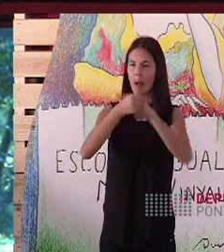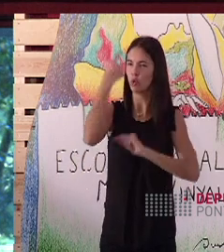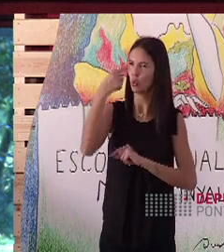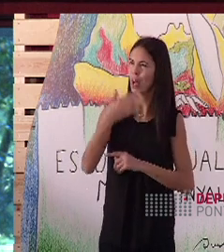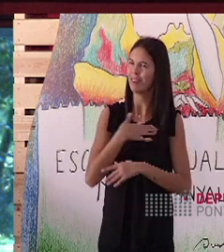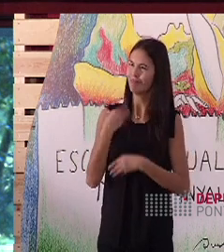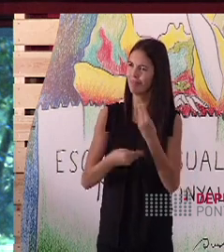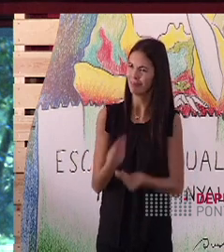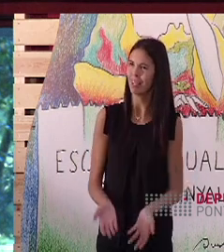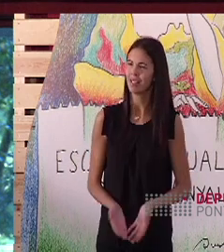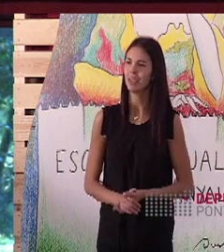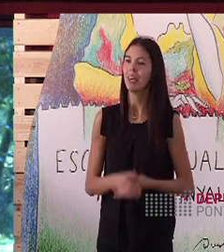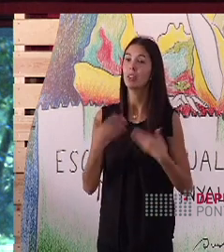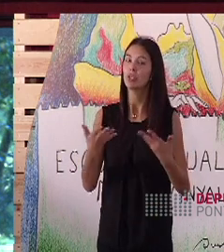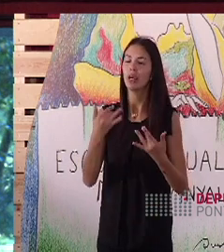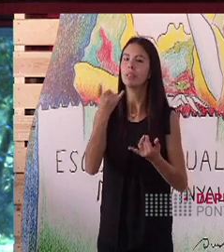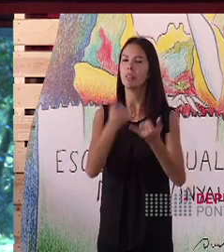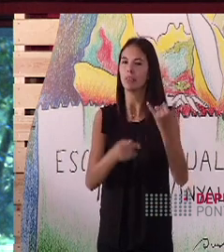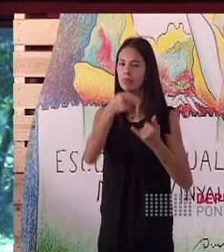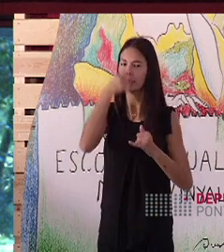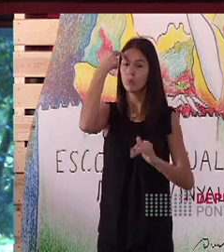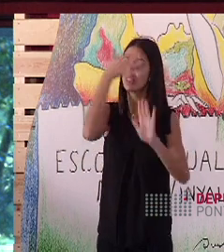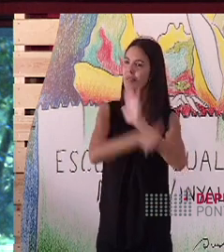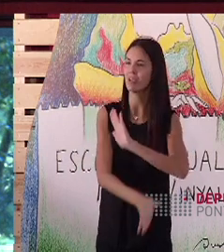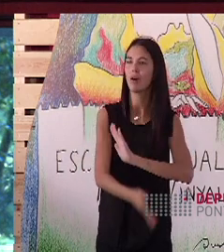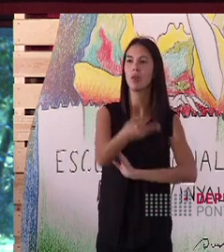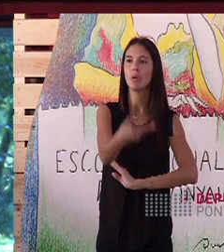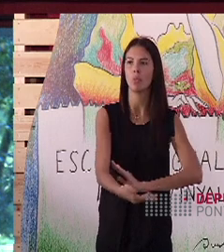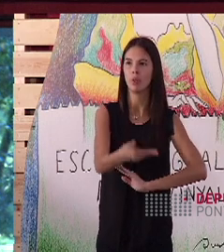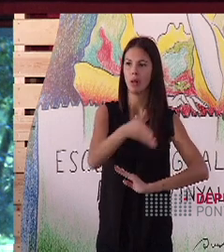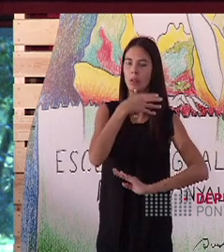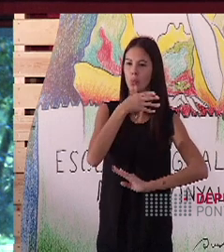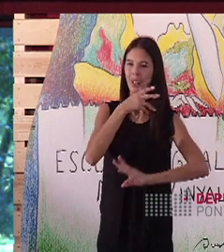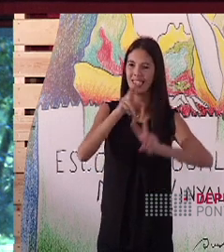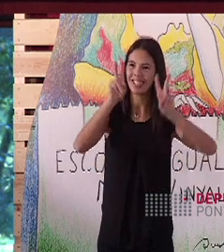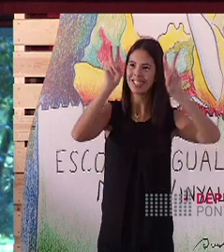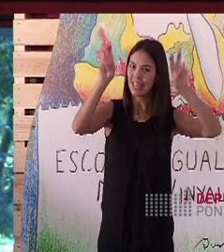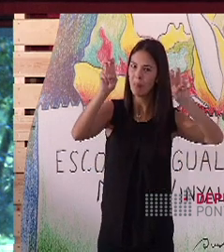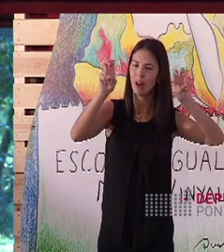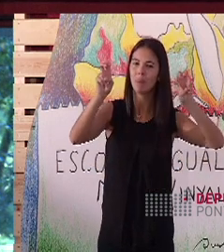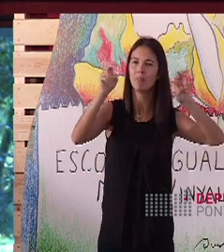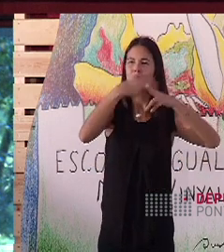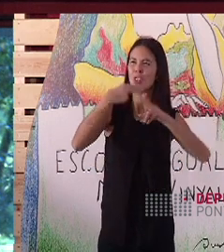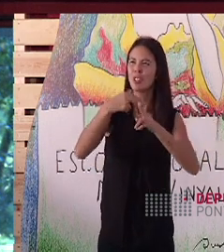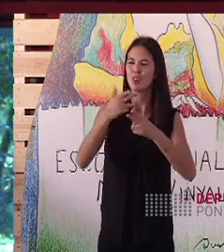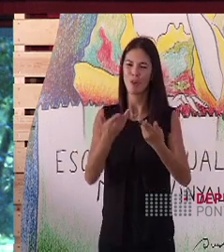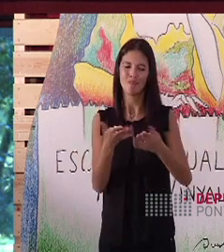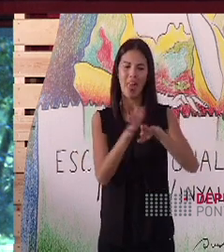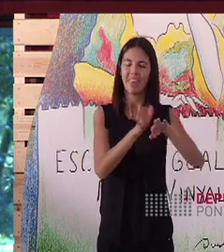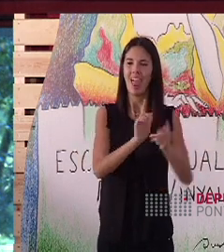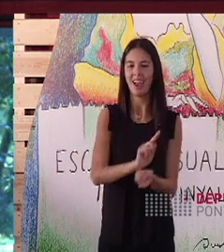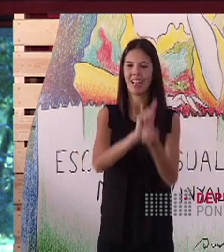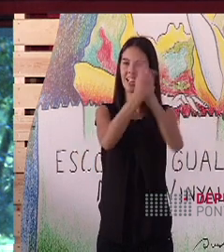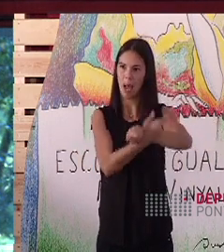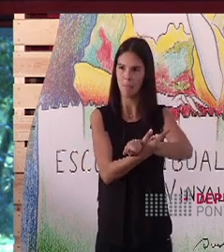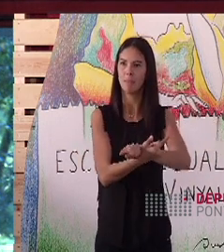culturales. Y eso va a tener mucho significado porque va a cambiar la agenda política de la izquierda. Y la va a cambiar, en